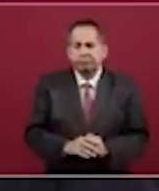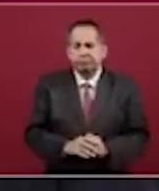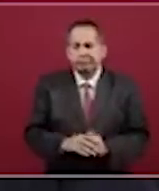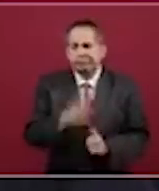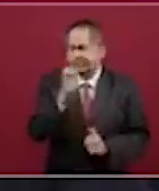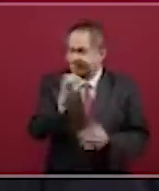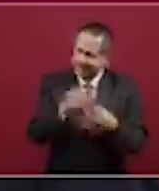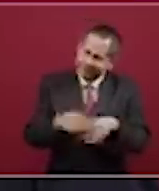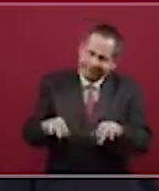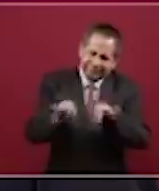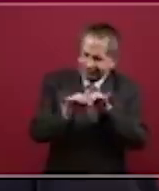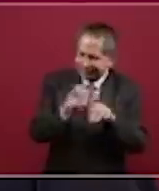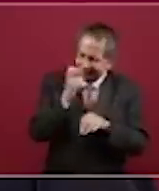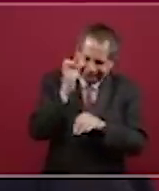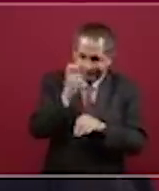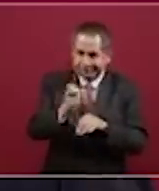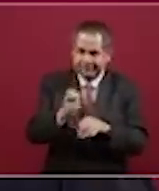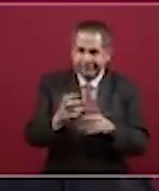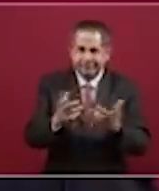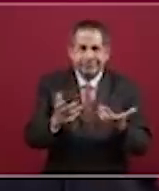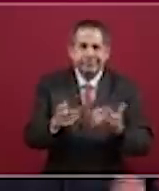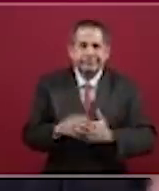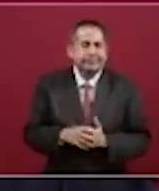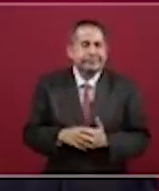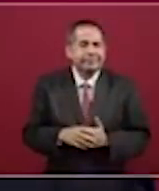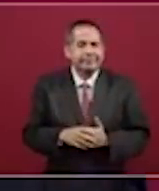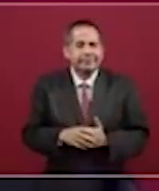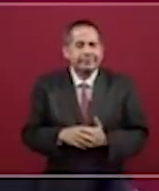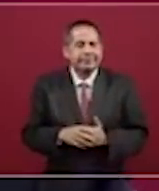Esto dice mucho. No puedo